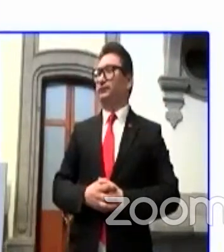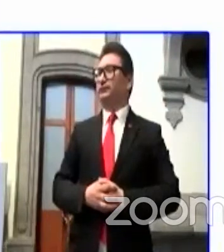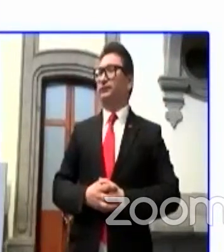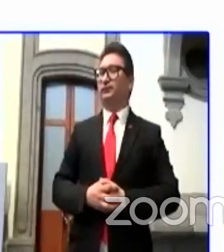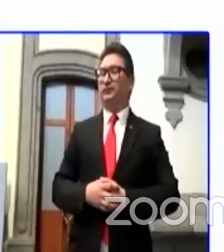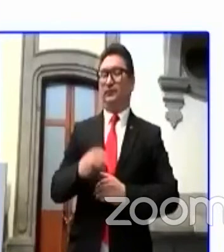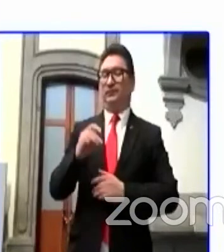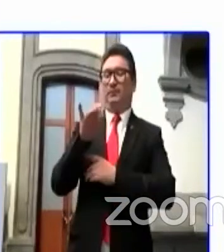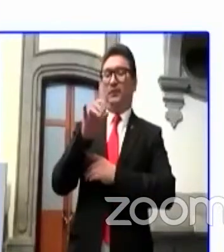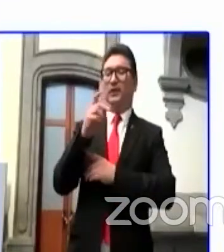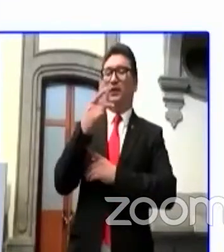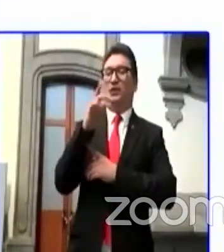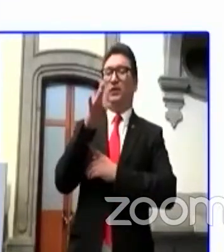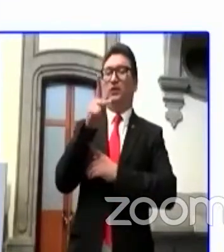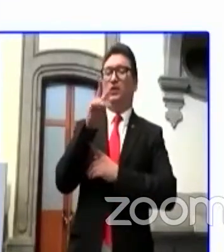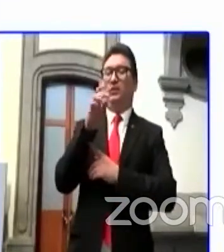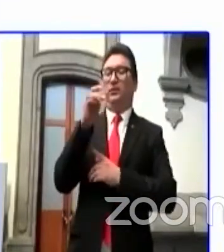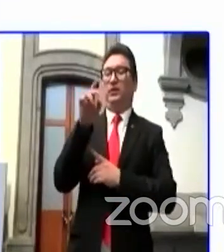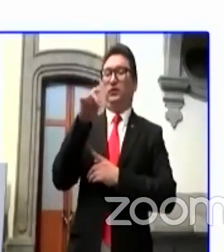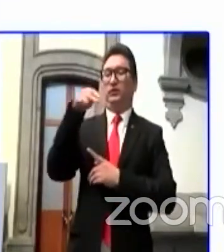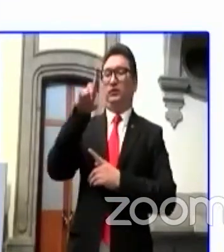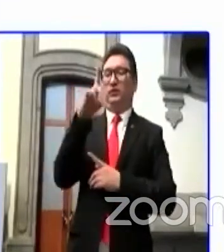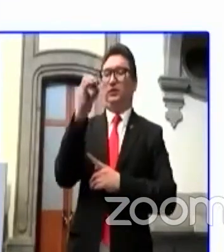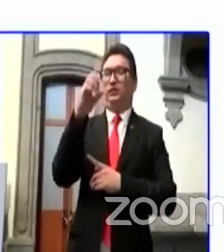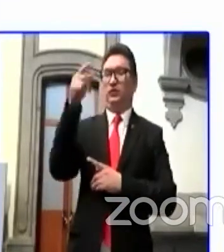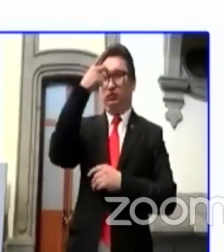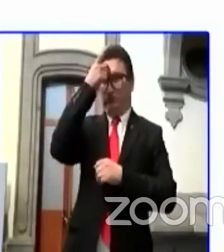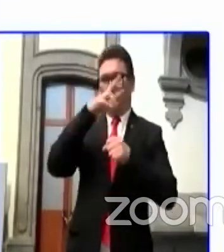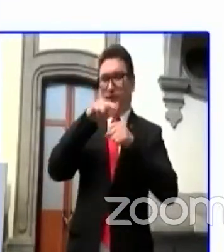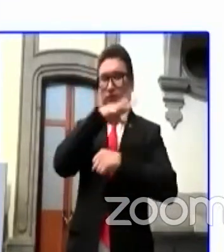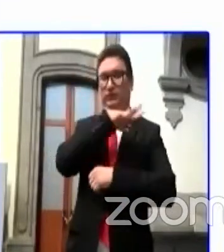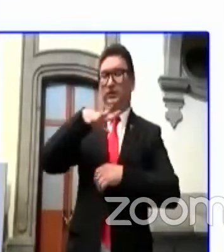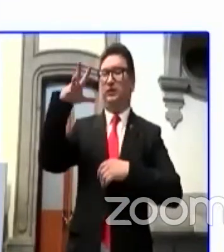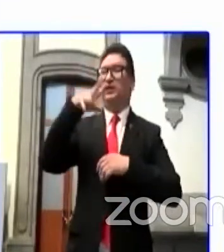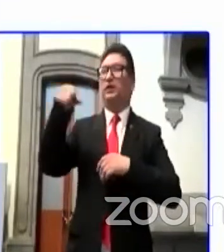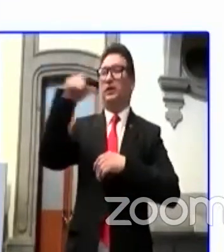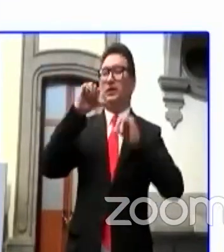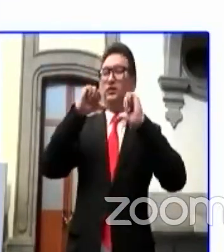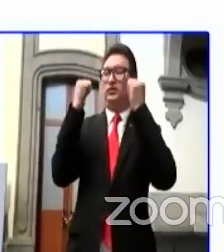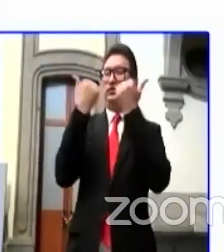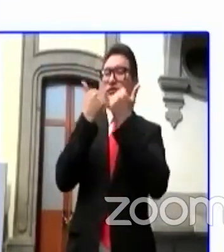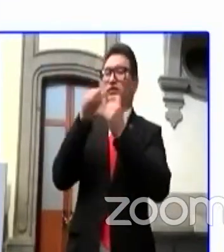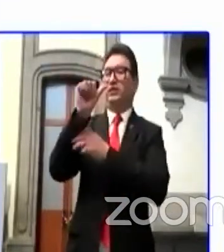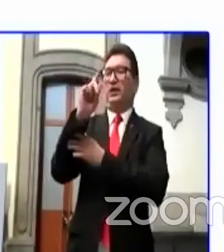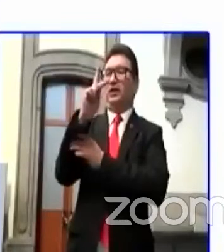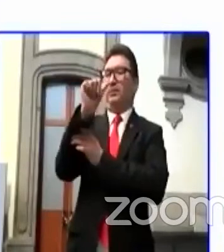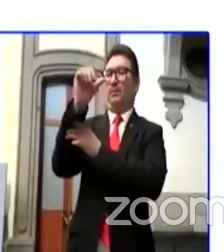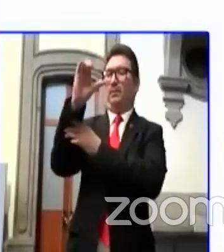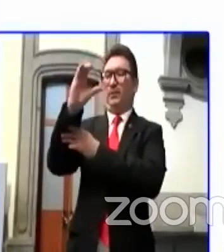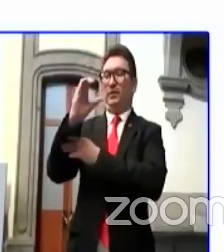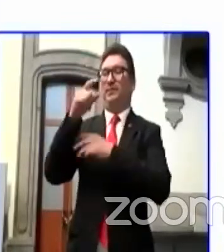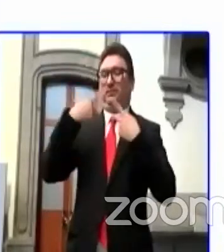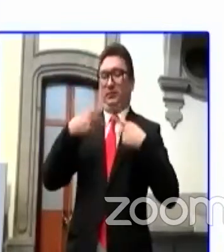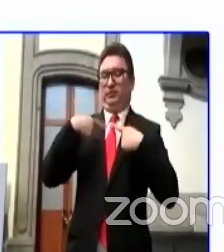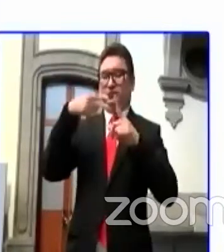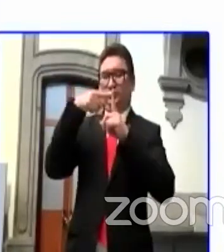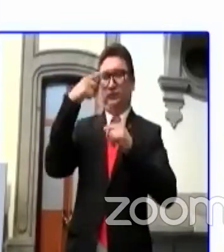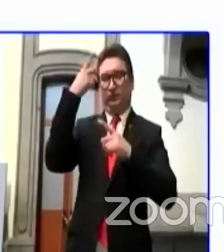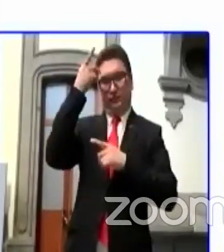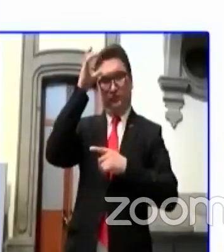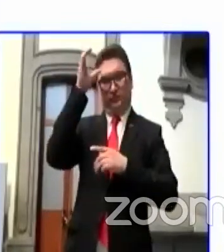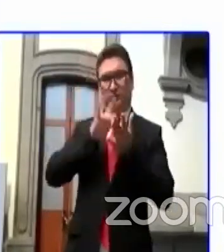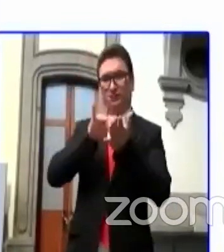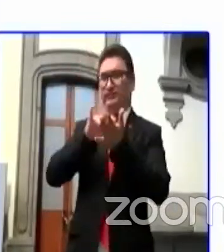María Guadalupe Maldonado Guerrero, directora general de la Asociación Pro Personas con Parálisis Cerebral, APAC y AP.